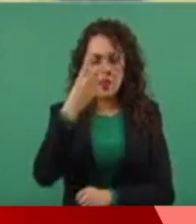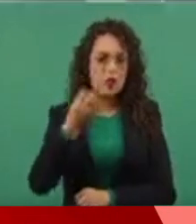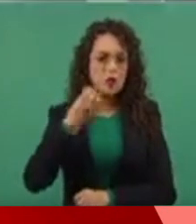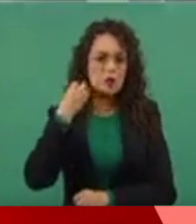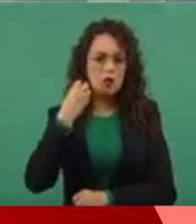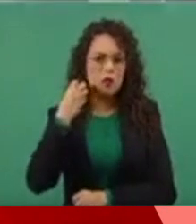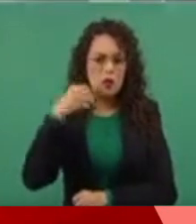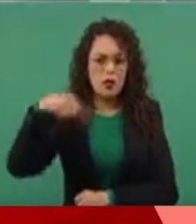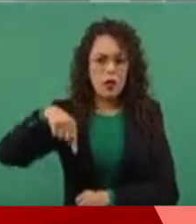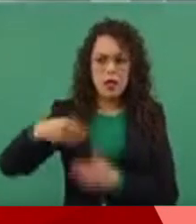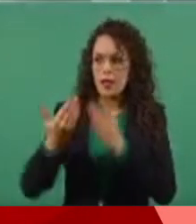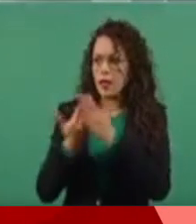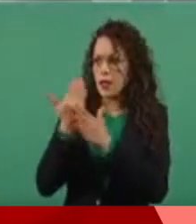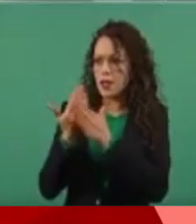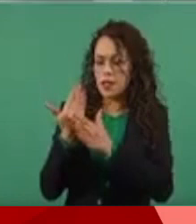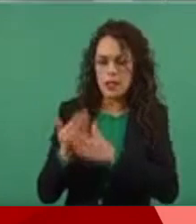Que